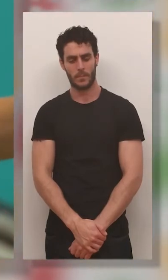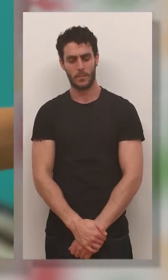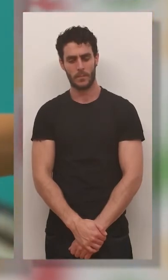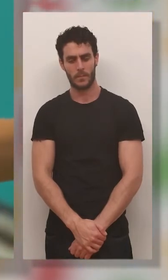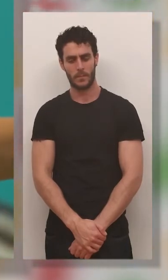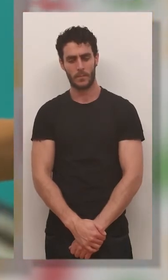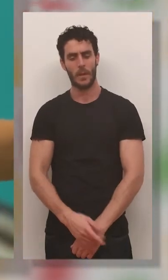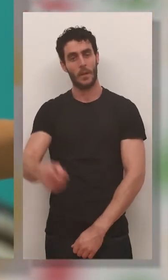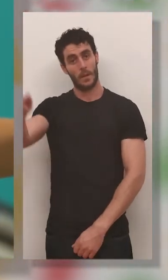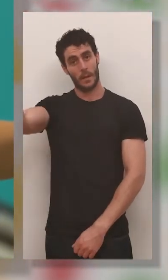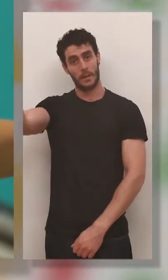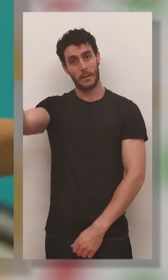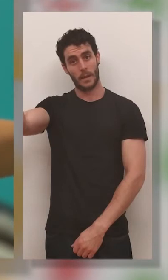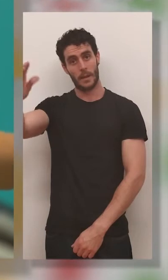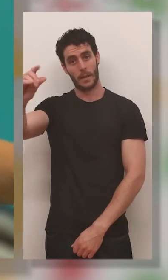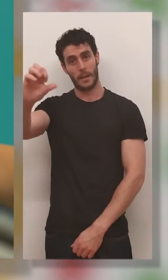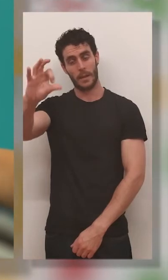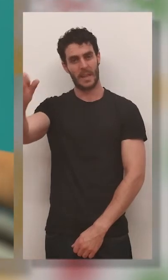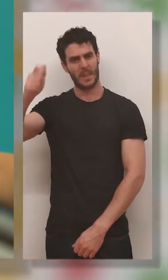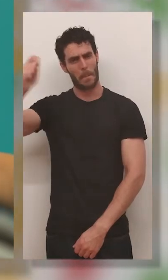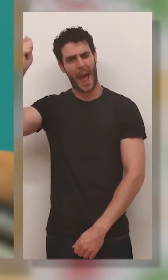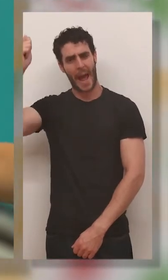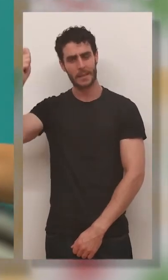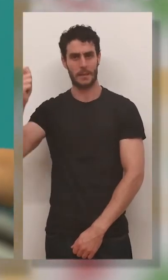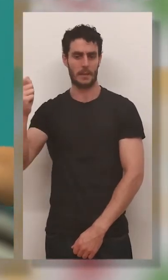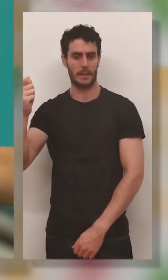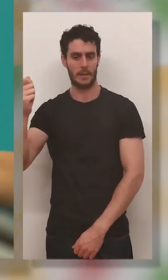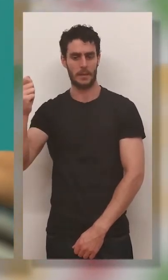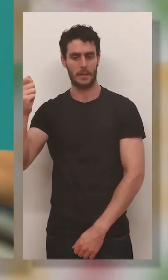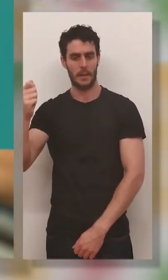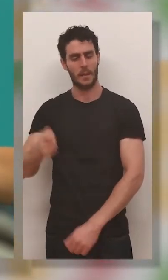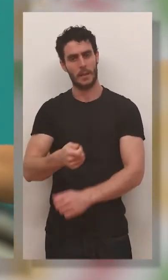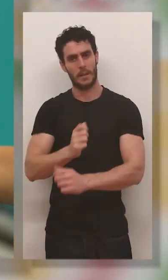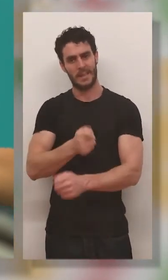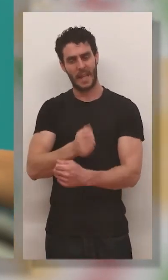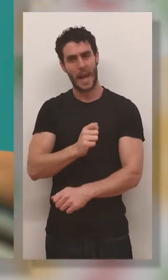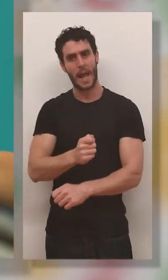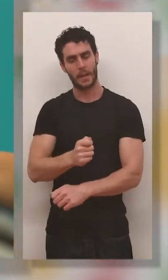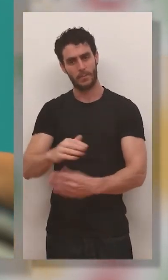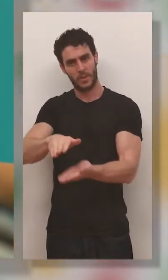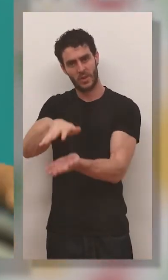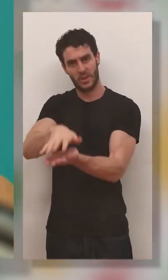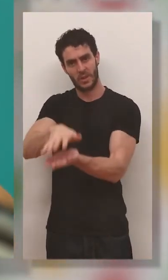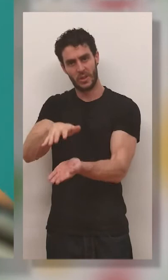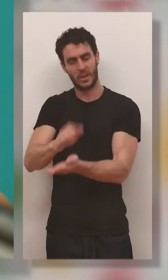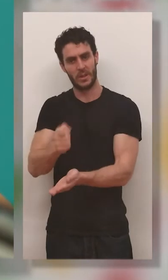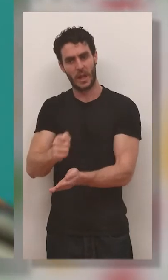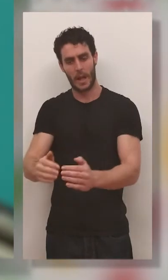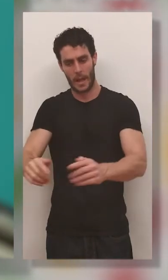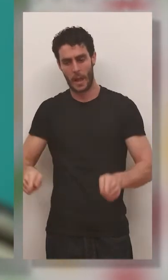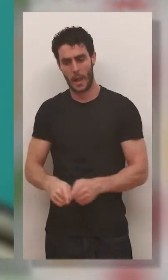Este es el Crash, el Hit Hat Charleston o Charles, la